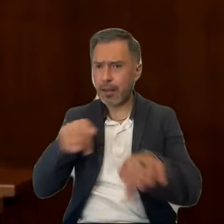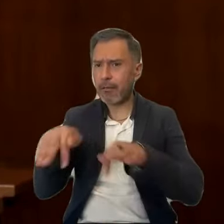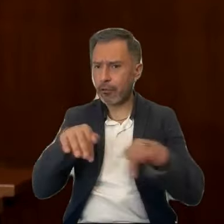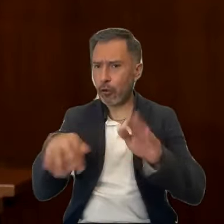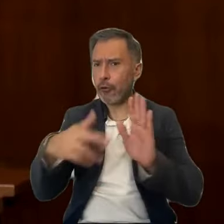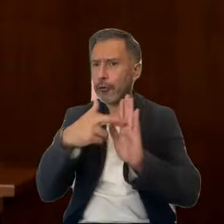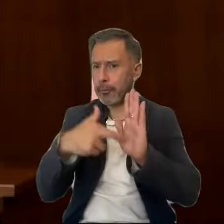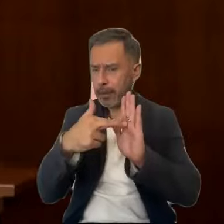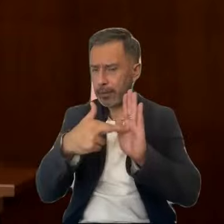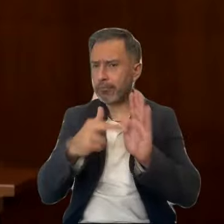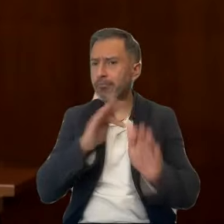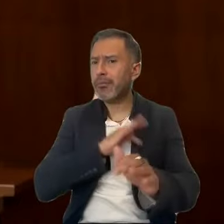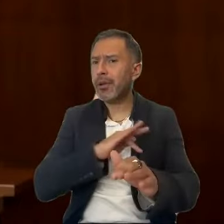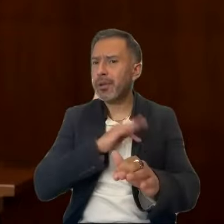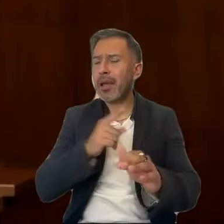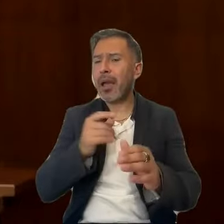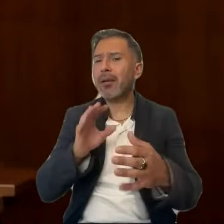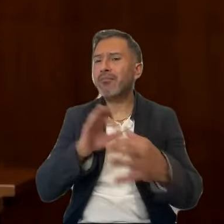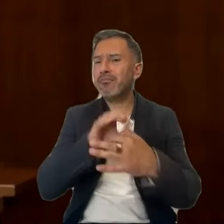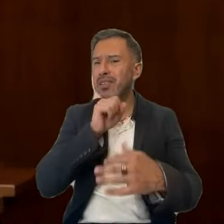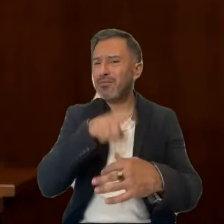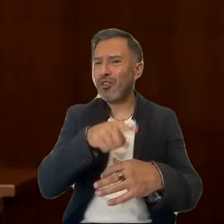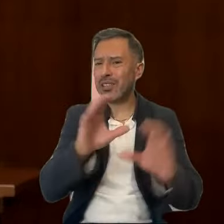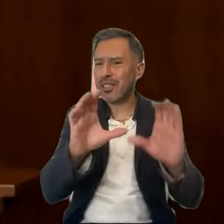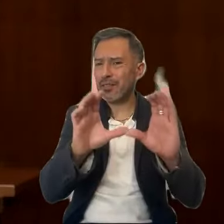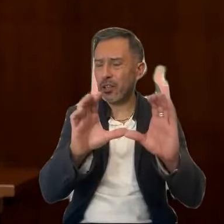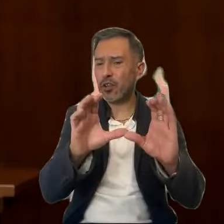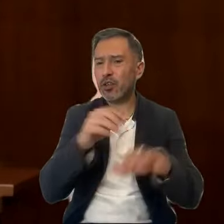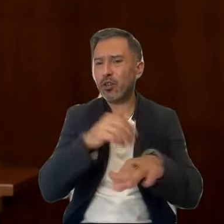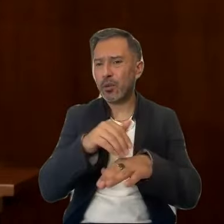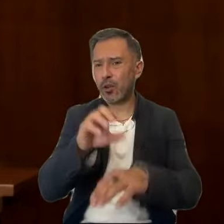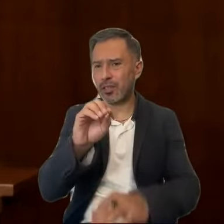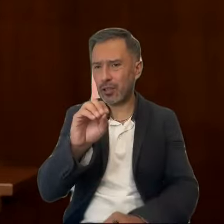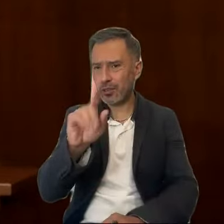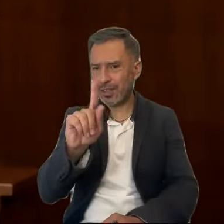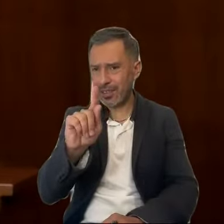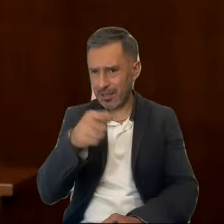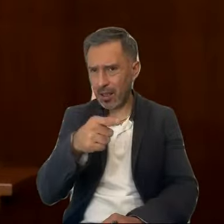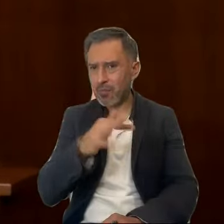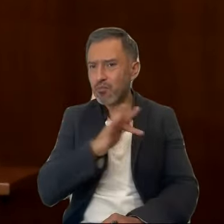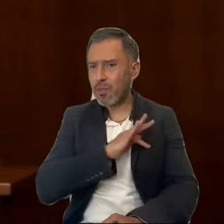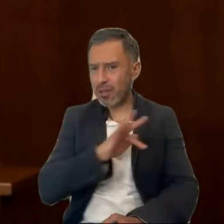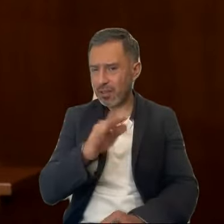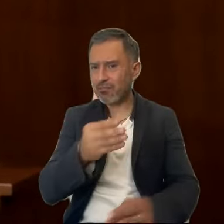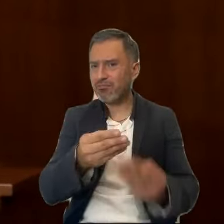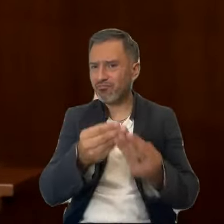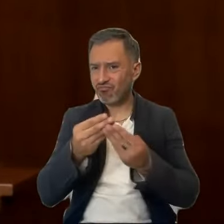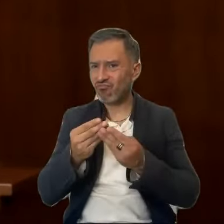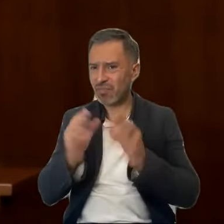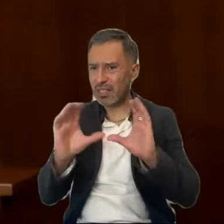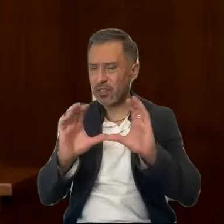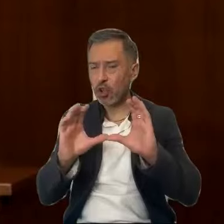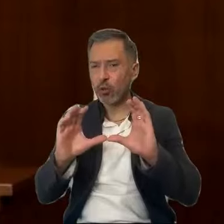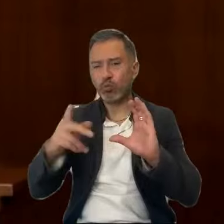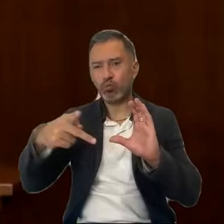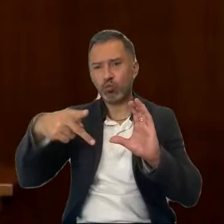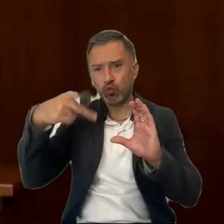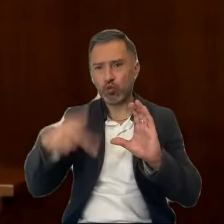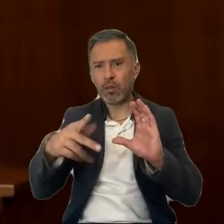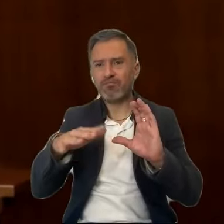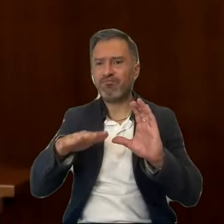la certificación 070. Se contemple la denominación de origen de esta